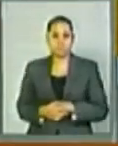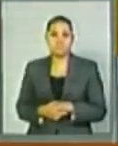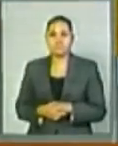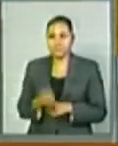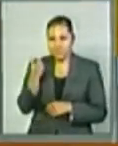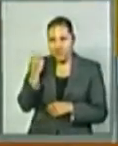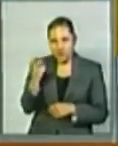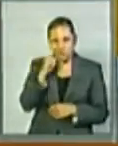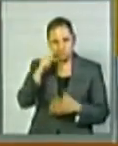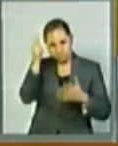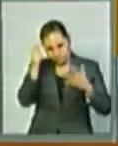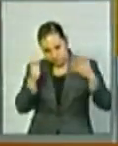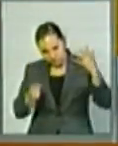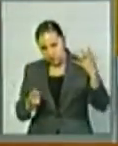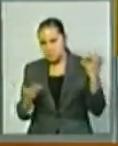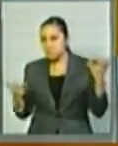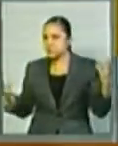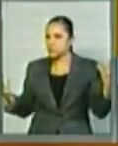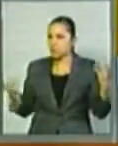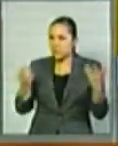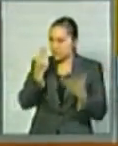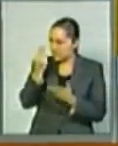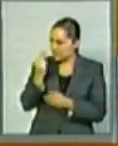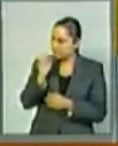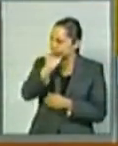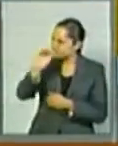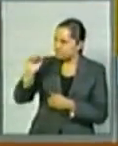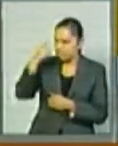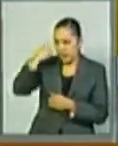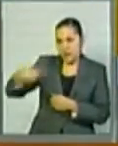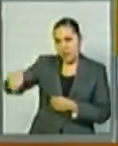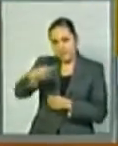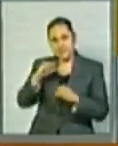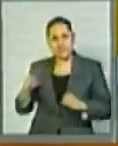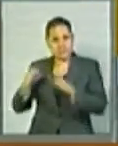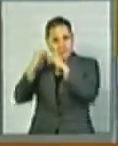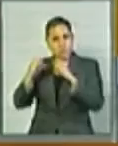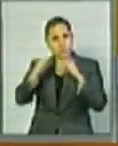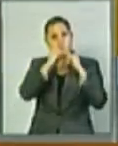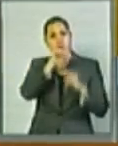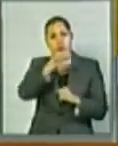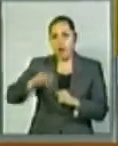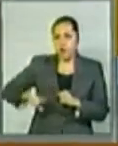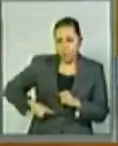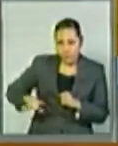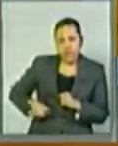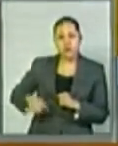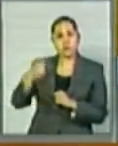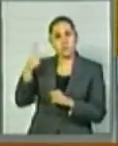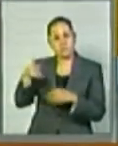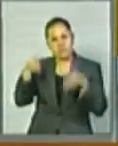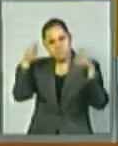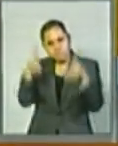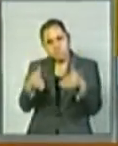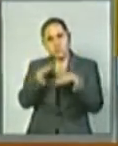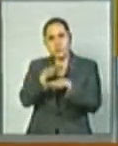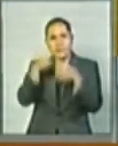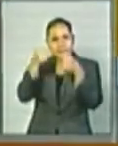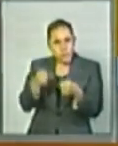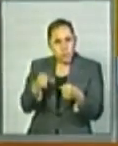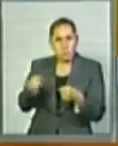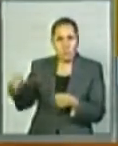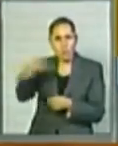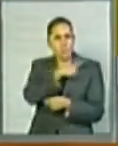servir para obligar a las instituciones de seguridad pública del Estado mexicano a realizar una revisión sobre la estrategia de